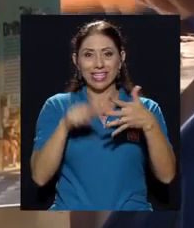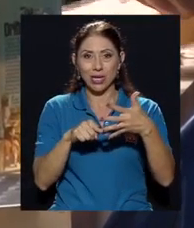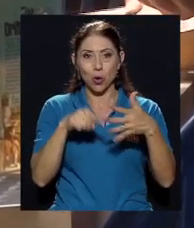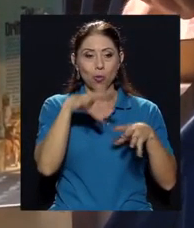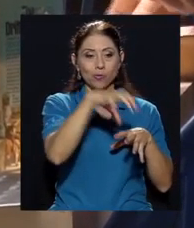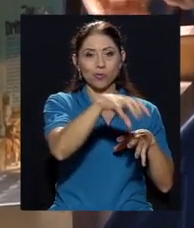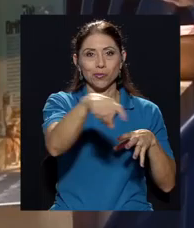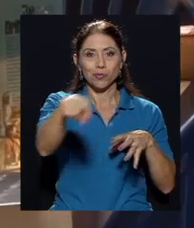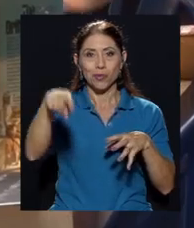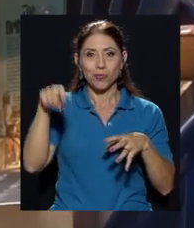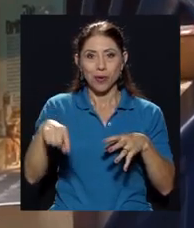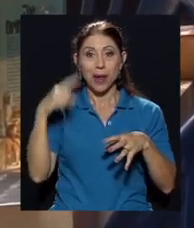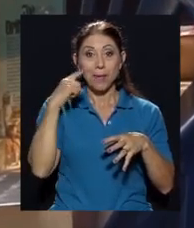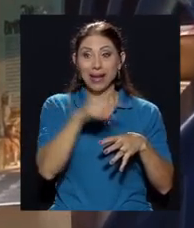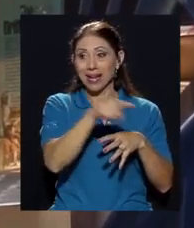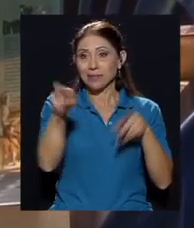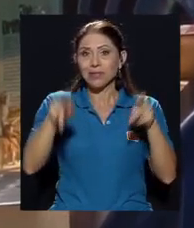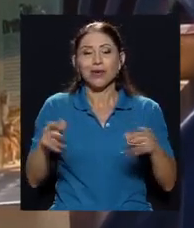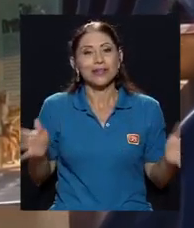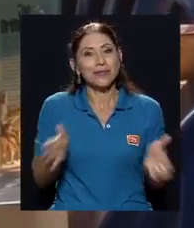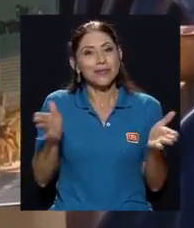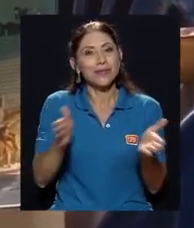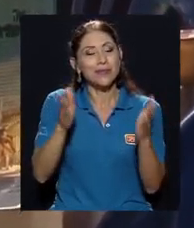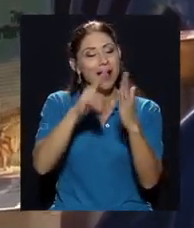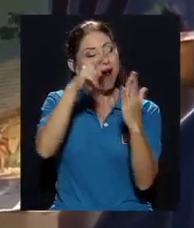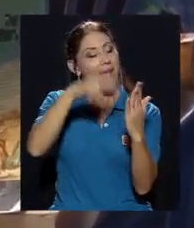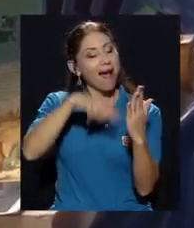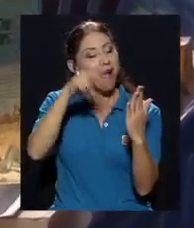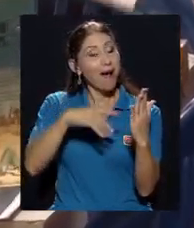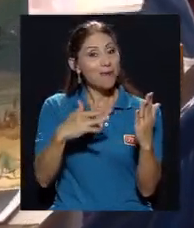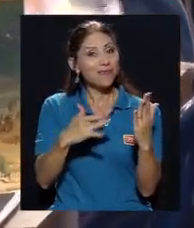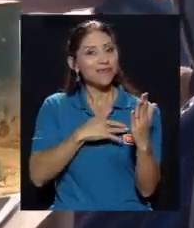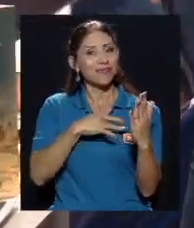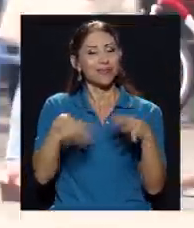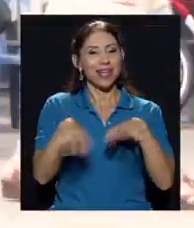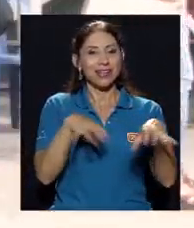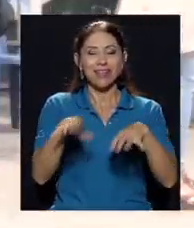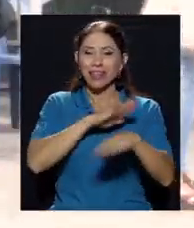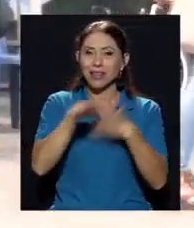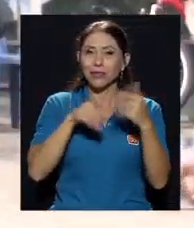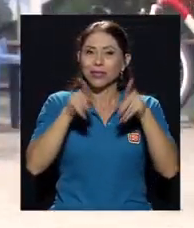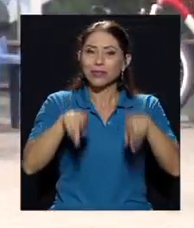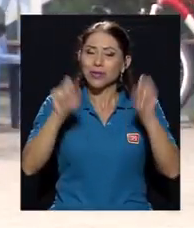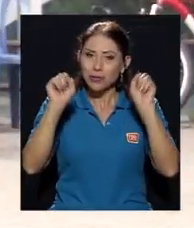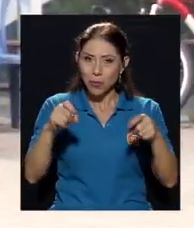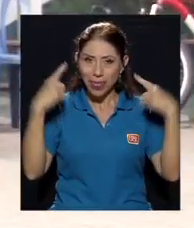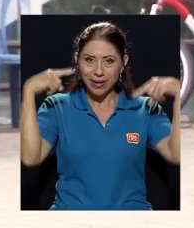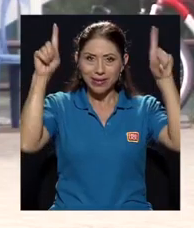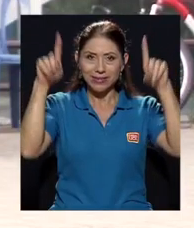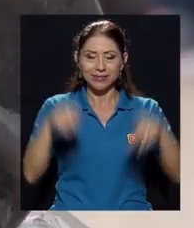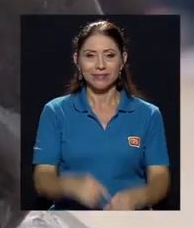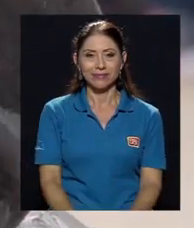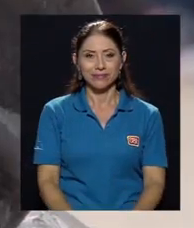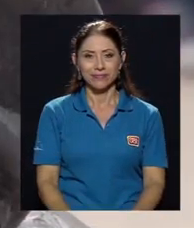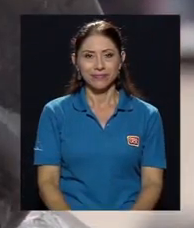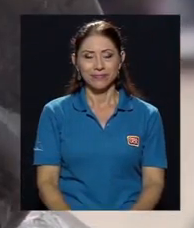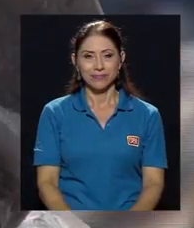entre los lectores para motivar el gusto por la lectura como una actividad al alcance de todas las personas.